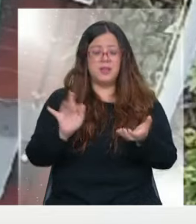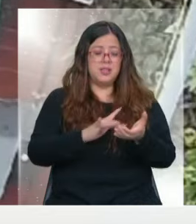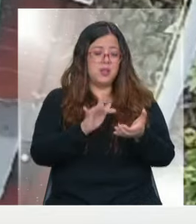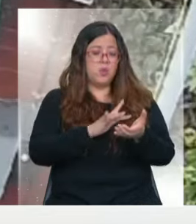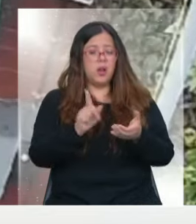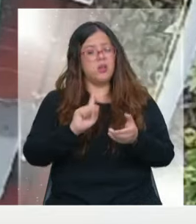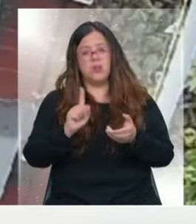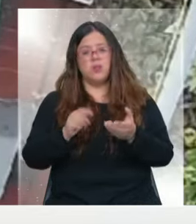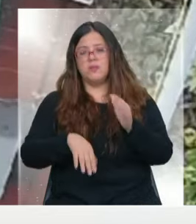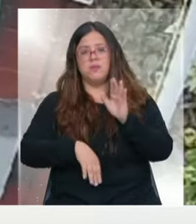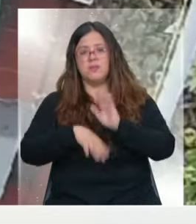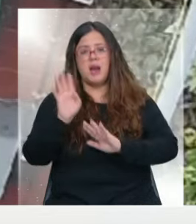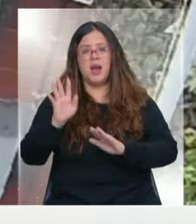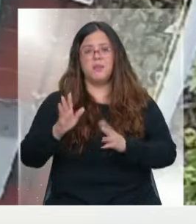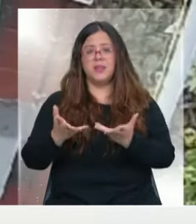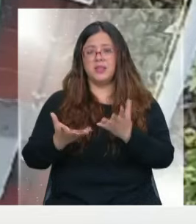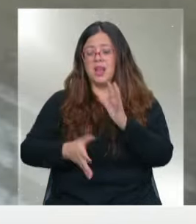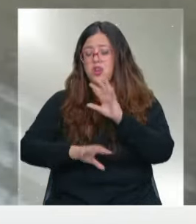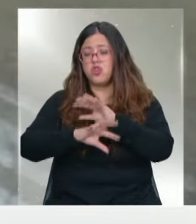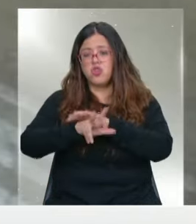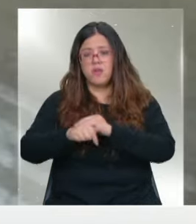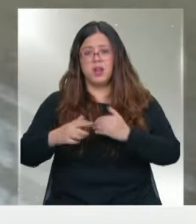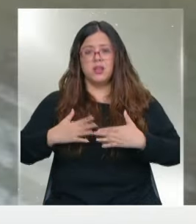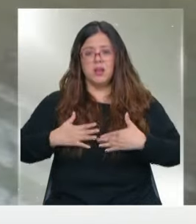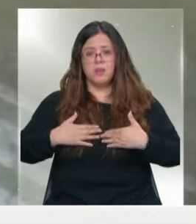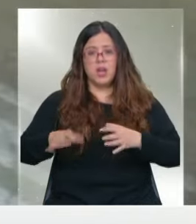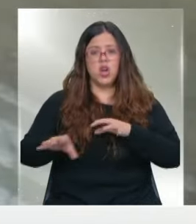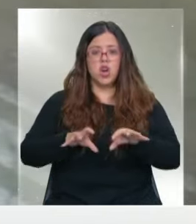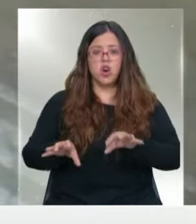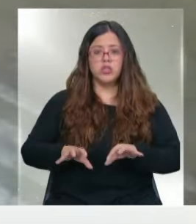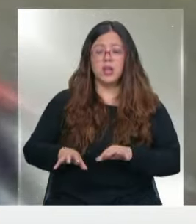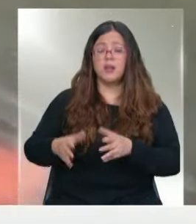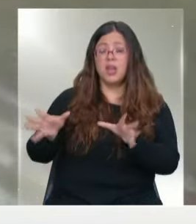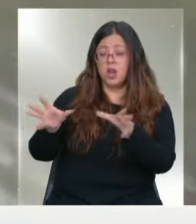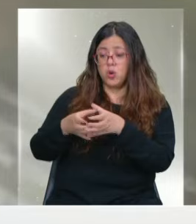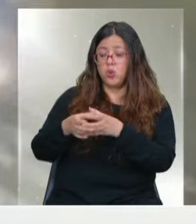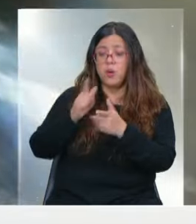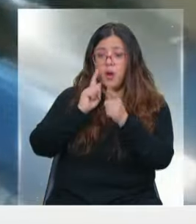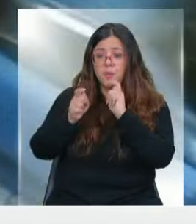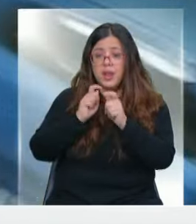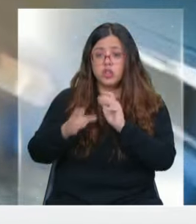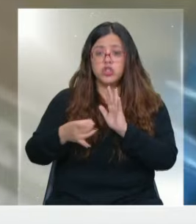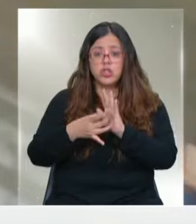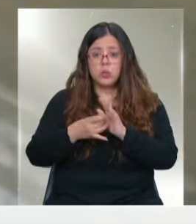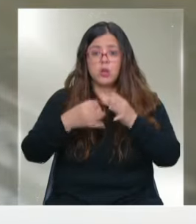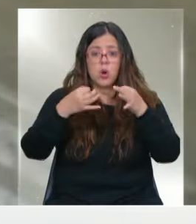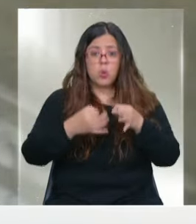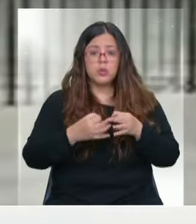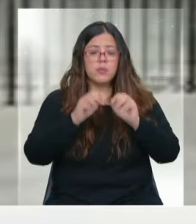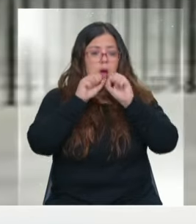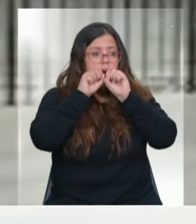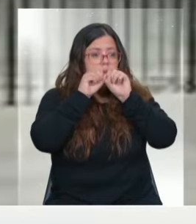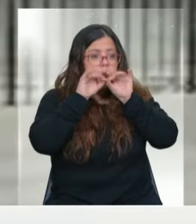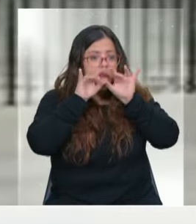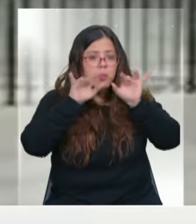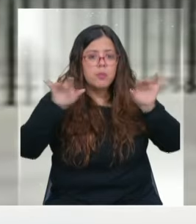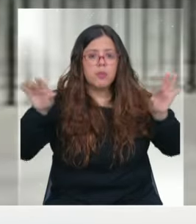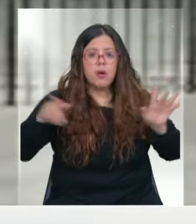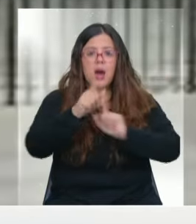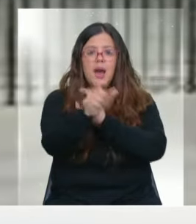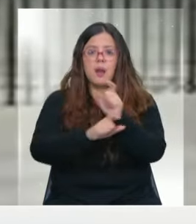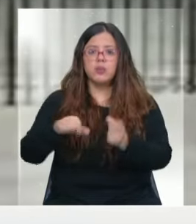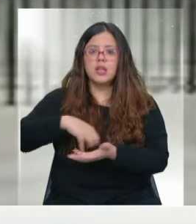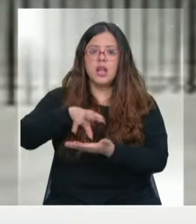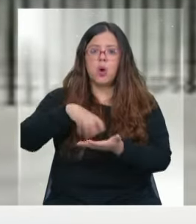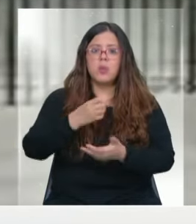de gran escala, me están quitando mis herramientas de trabajo. La presencia de este peligroso grupo criminal ha llevado a que se corra la voz entre los repartidores de la